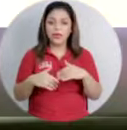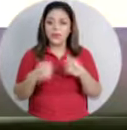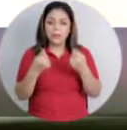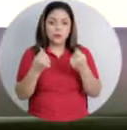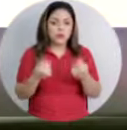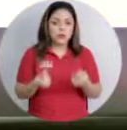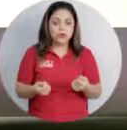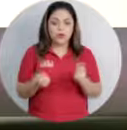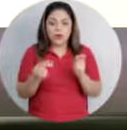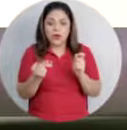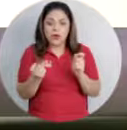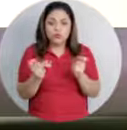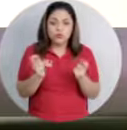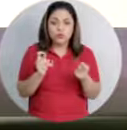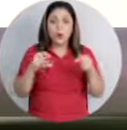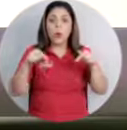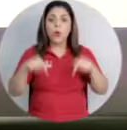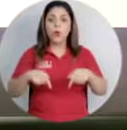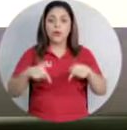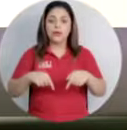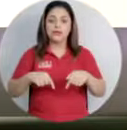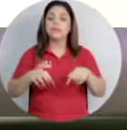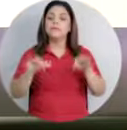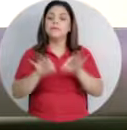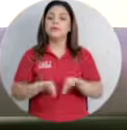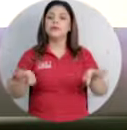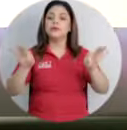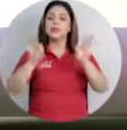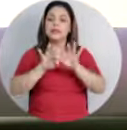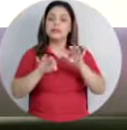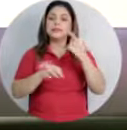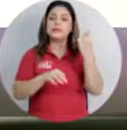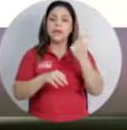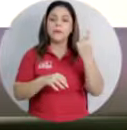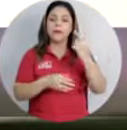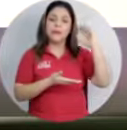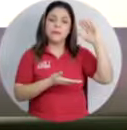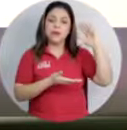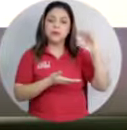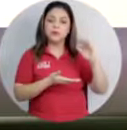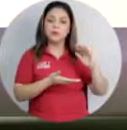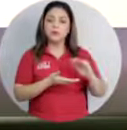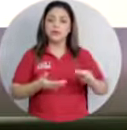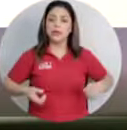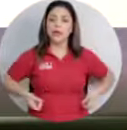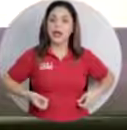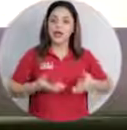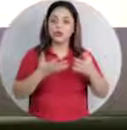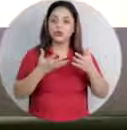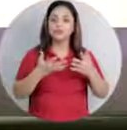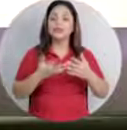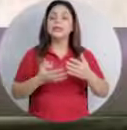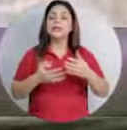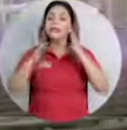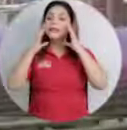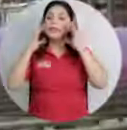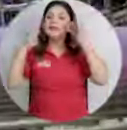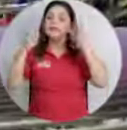presupuesto ajustado hoy, es importante que siempre se tomen medidas de reducir el gasto y